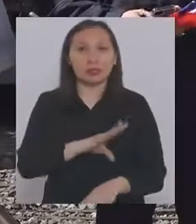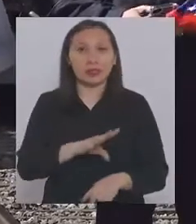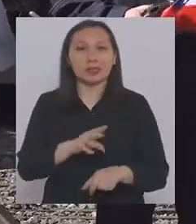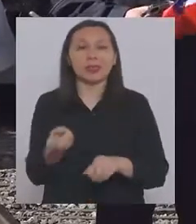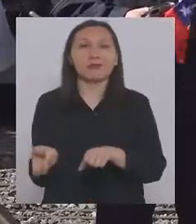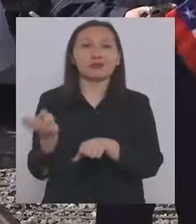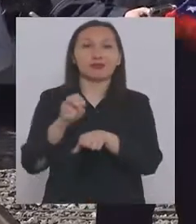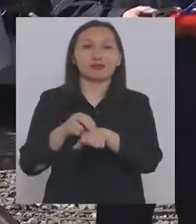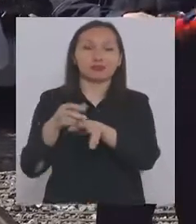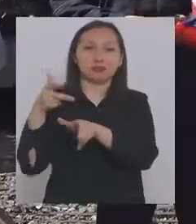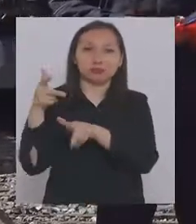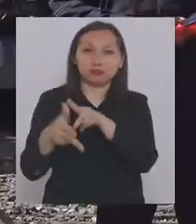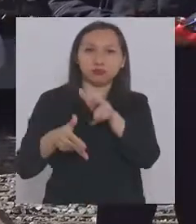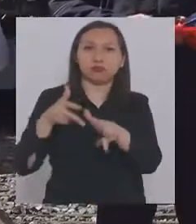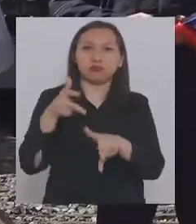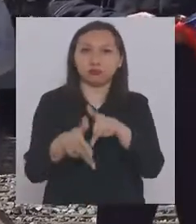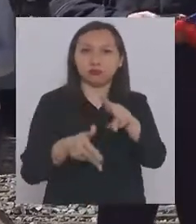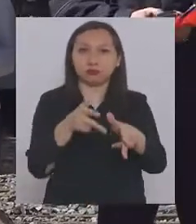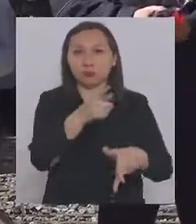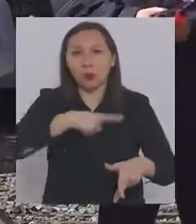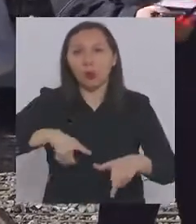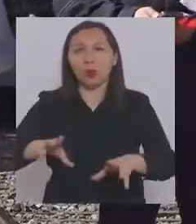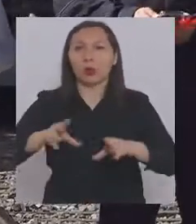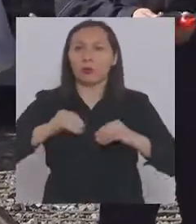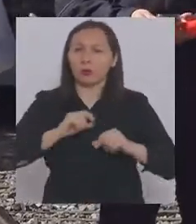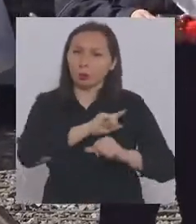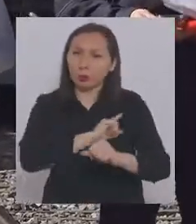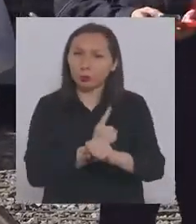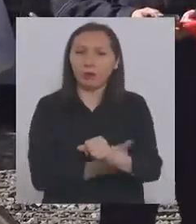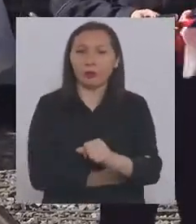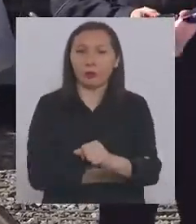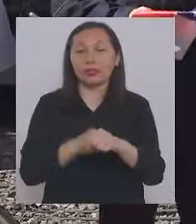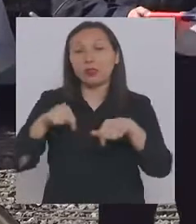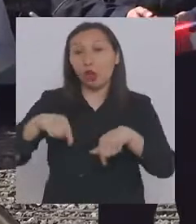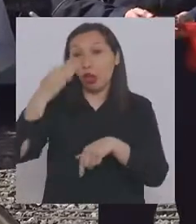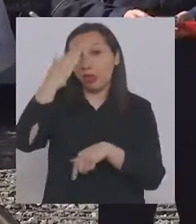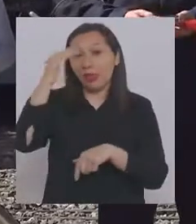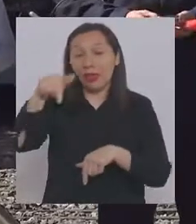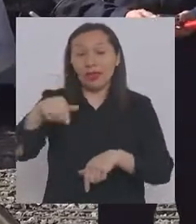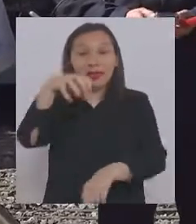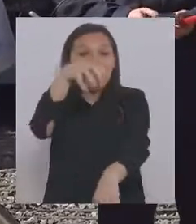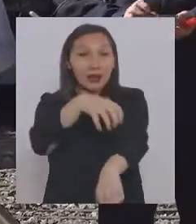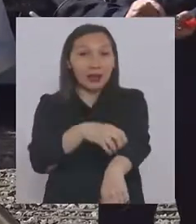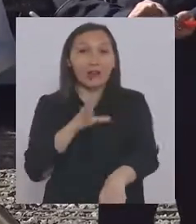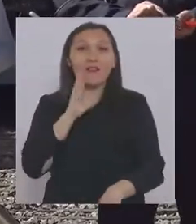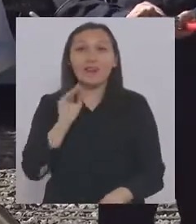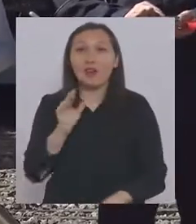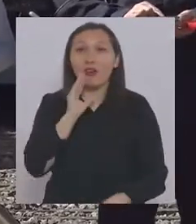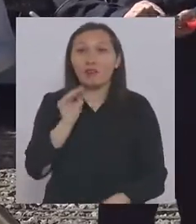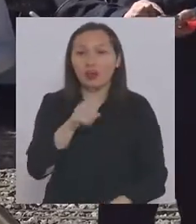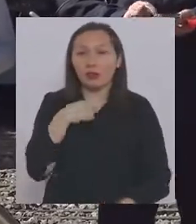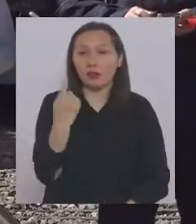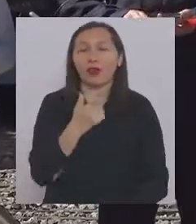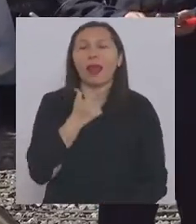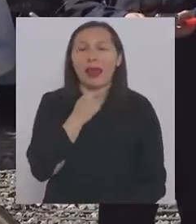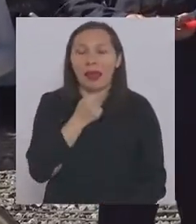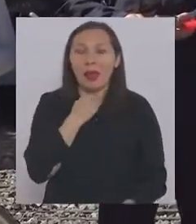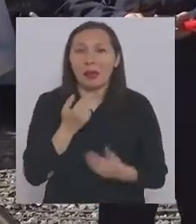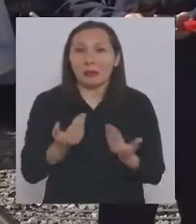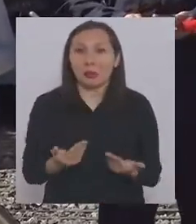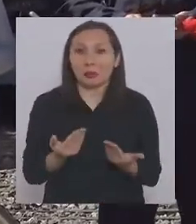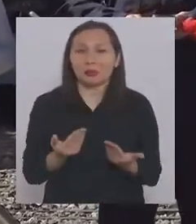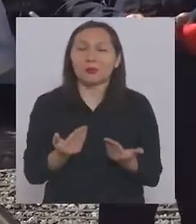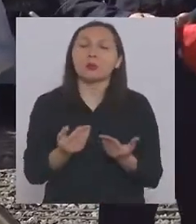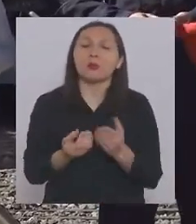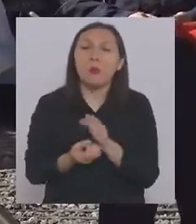rieles, es un compromiso que hemos asumido con mucha fuerza y que hoy día aquí en la región del Biobío queremos dar